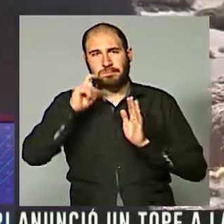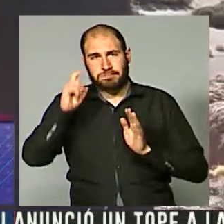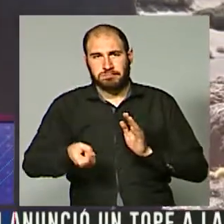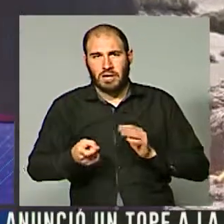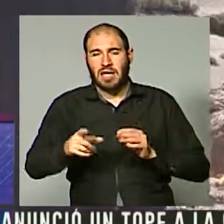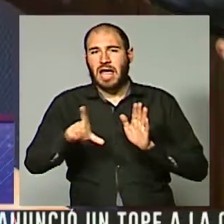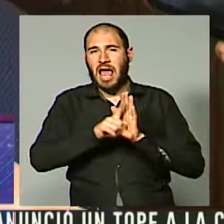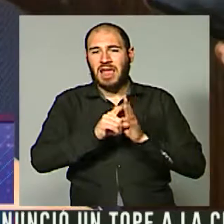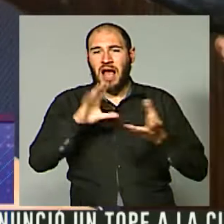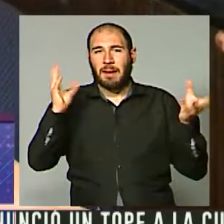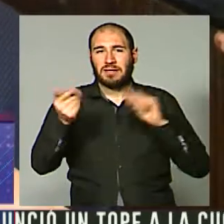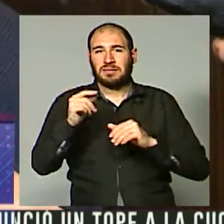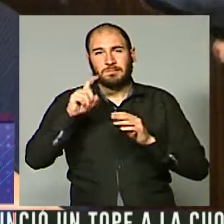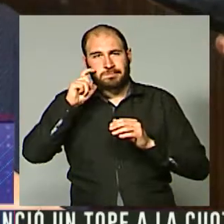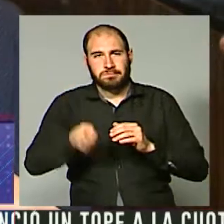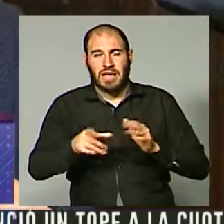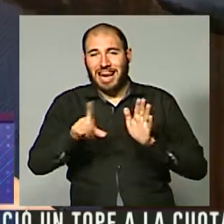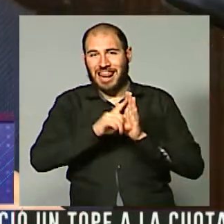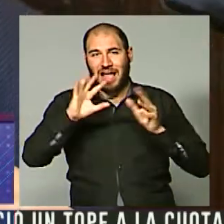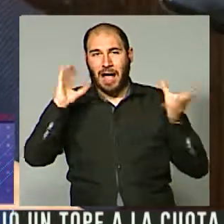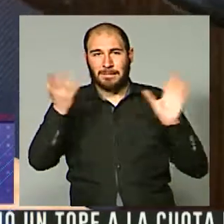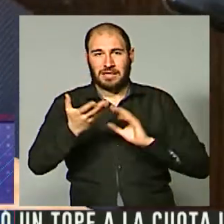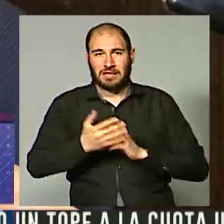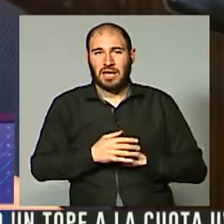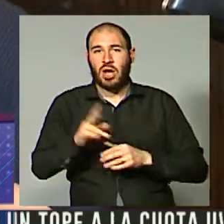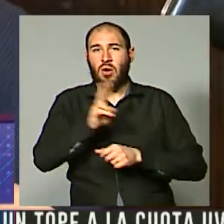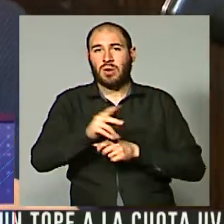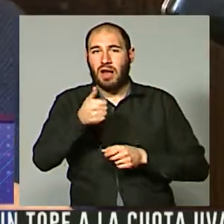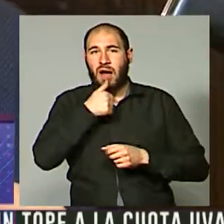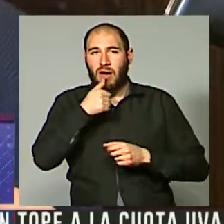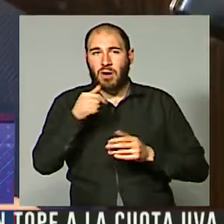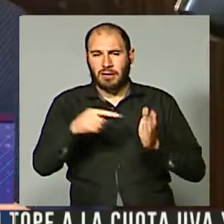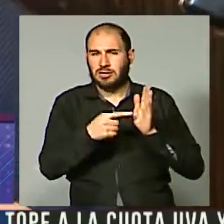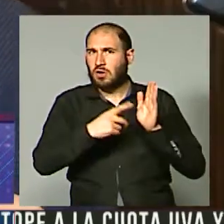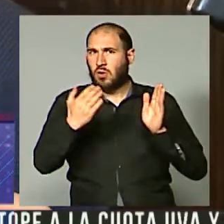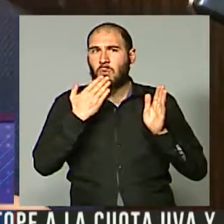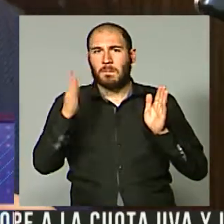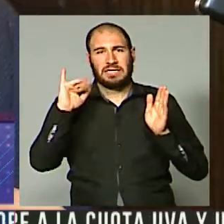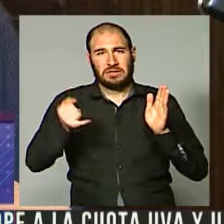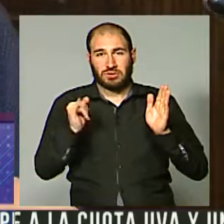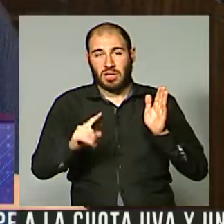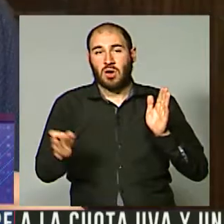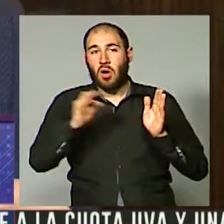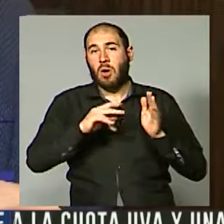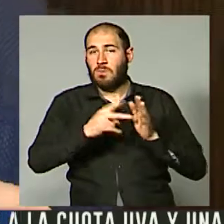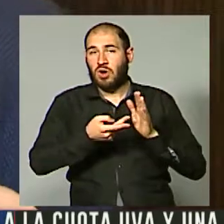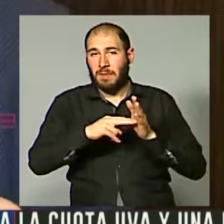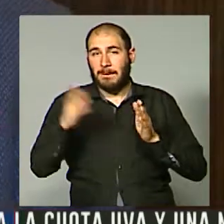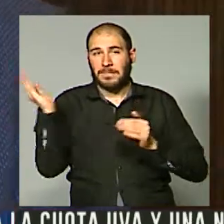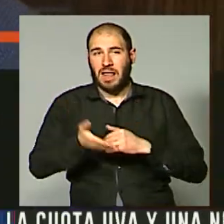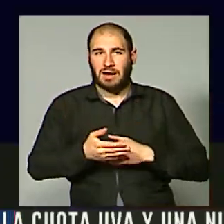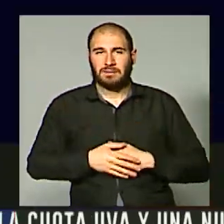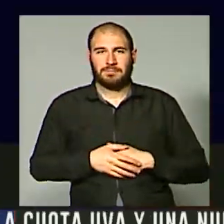la legislación ambiental vigente. La legislación ambiental y de protección del agua está para cumplirla, y si no, tienen consecuencias